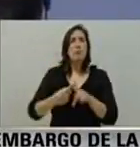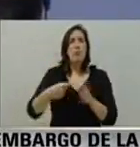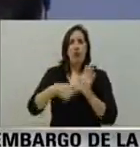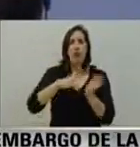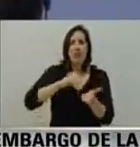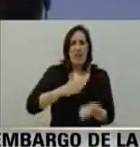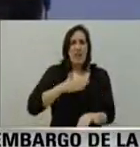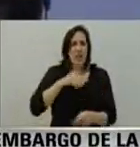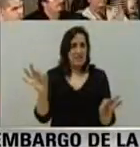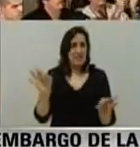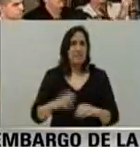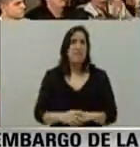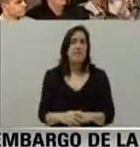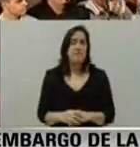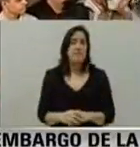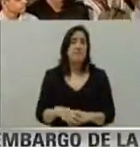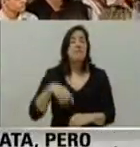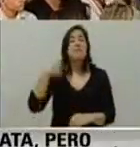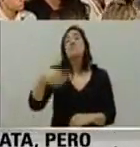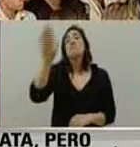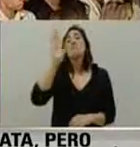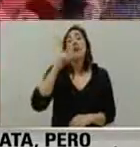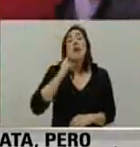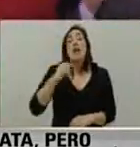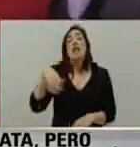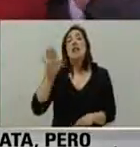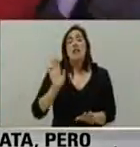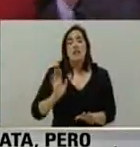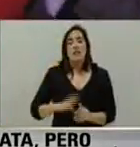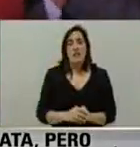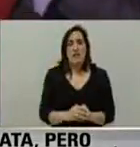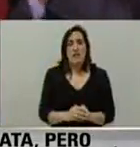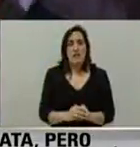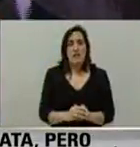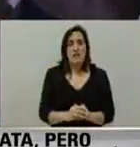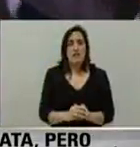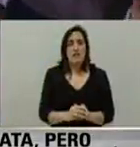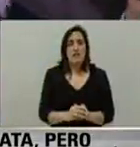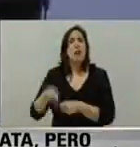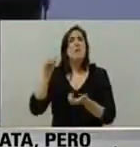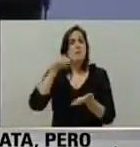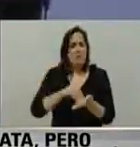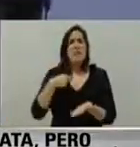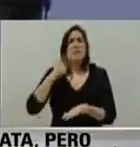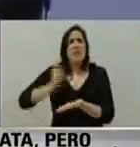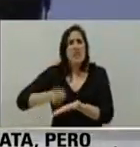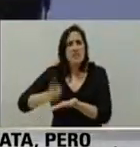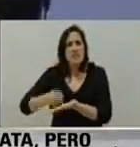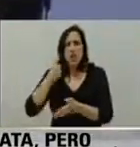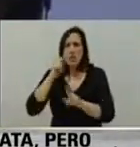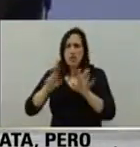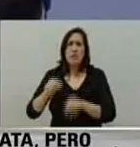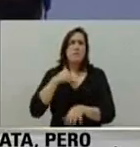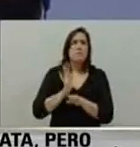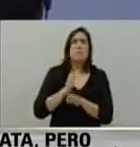soberanía y la dignidad de este país no se va a quedar ningún fondo buitre ni nadie. Con audacia,